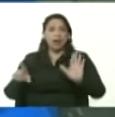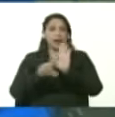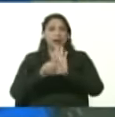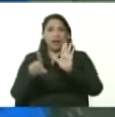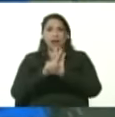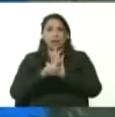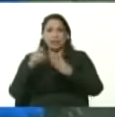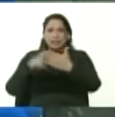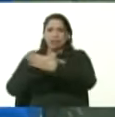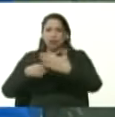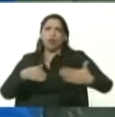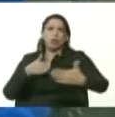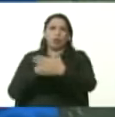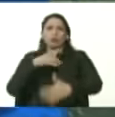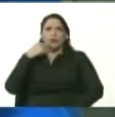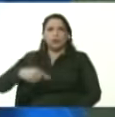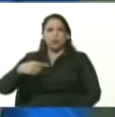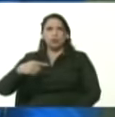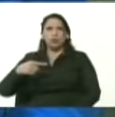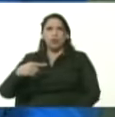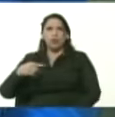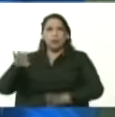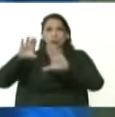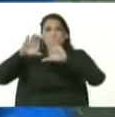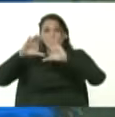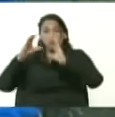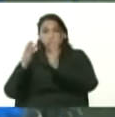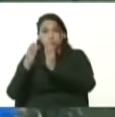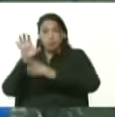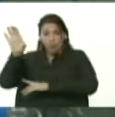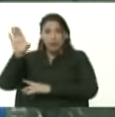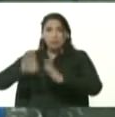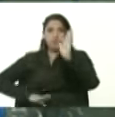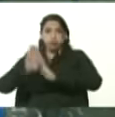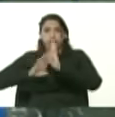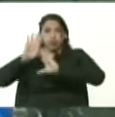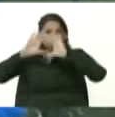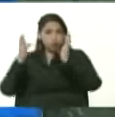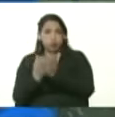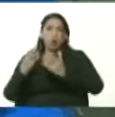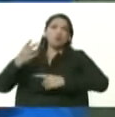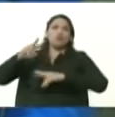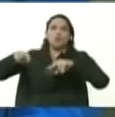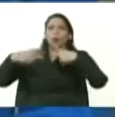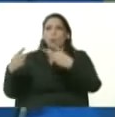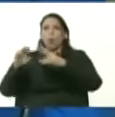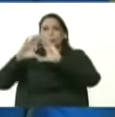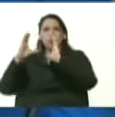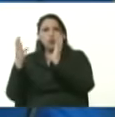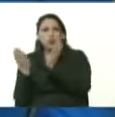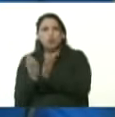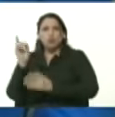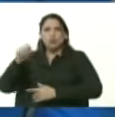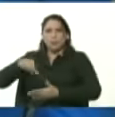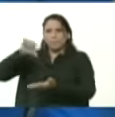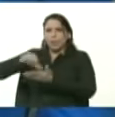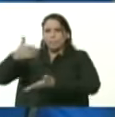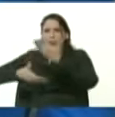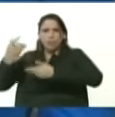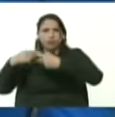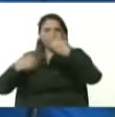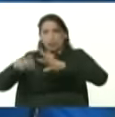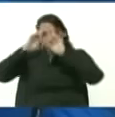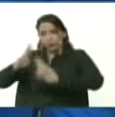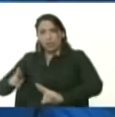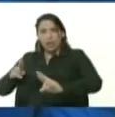Rusia, potencias mundiales en desarrollo y constructores de un nuevo mundo pluripolar y multicéntrico,